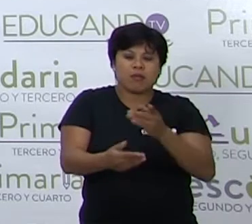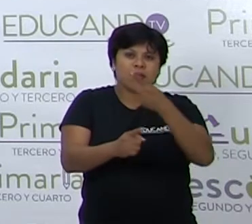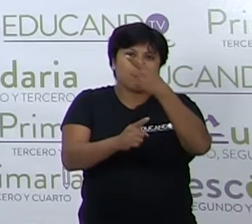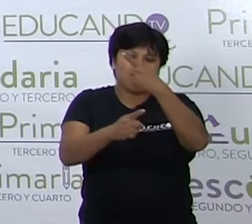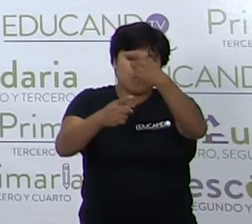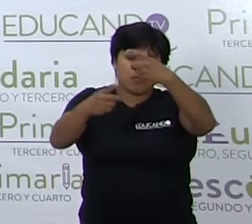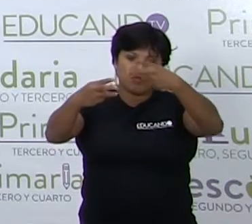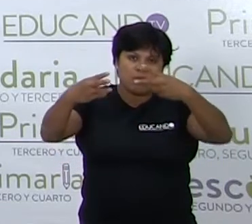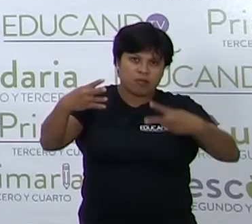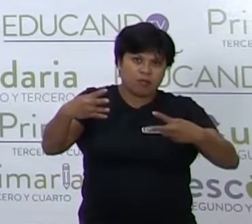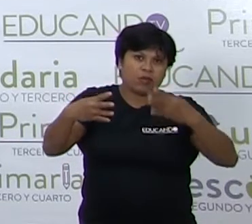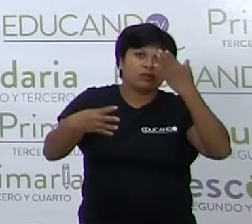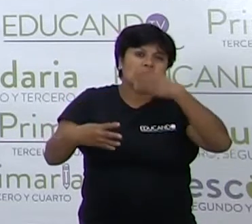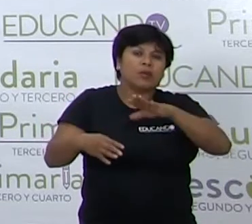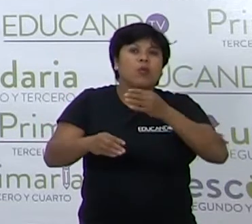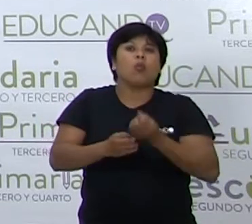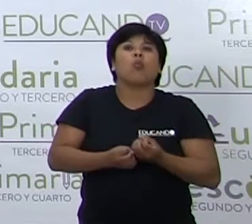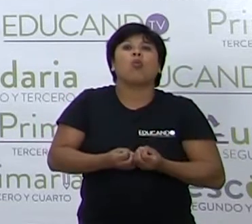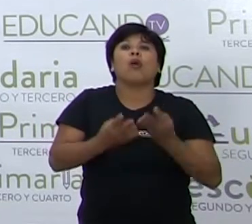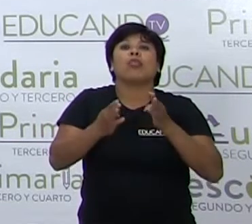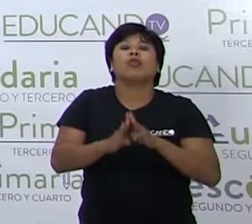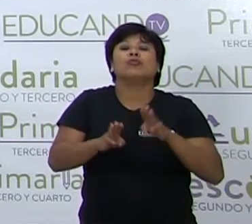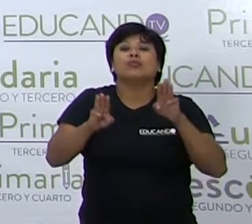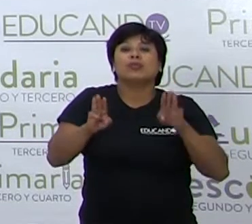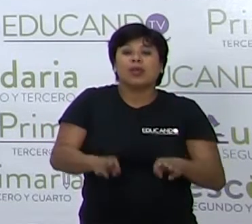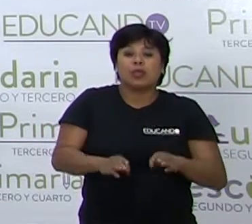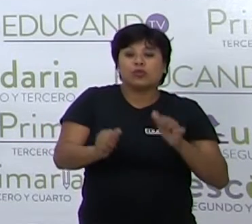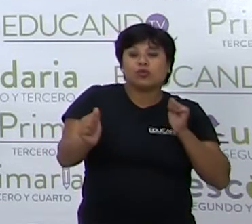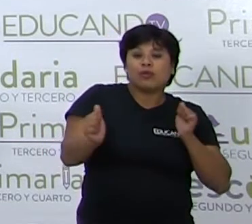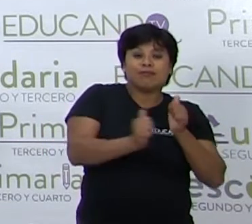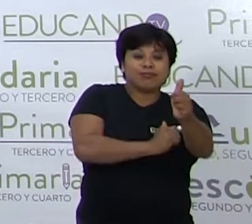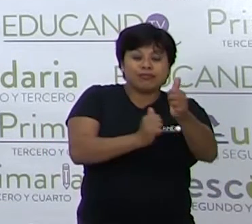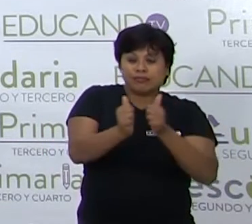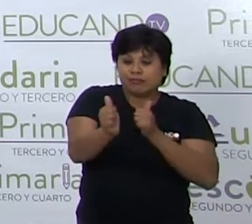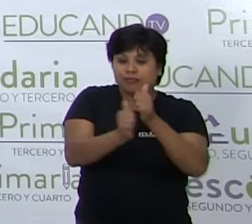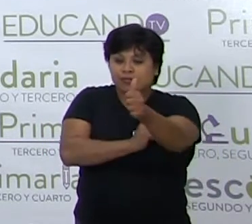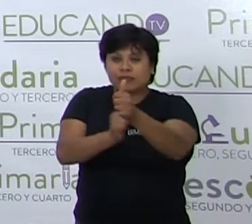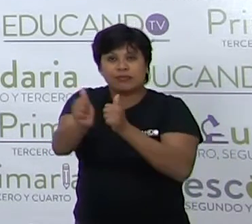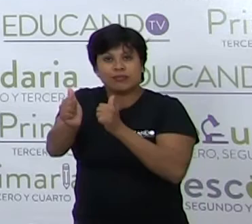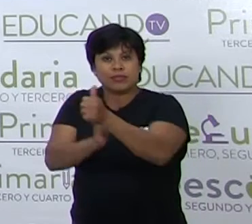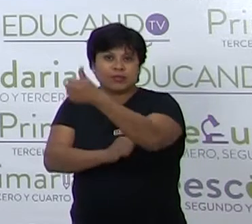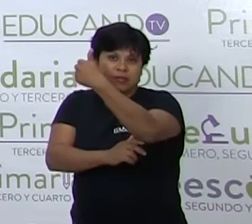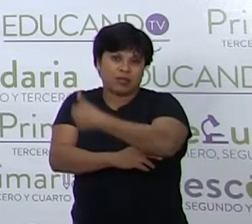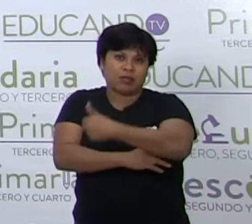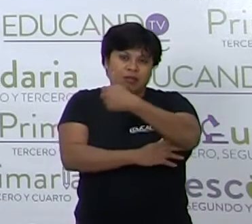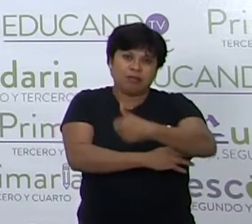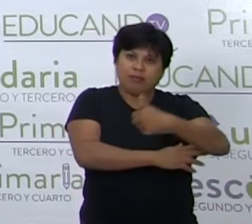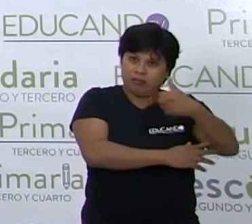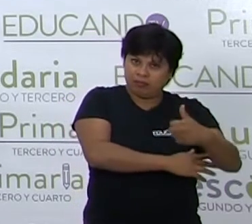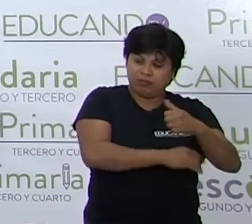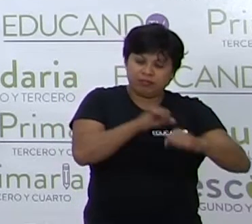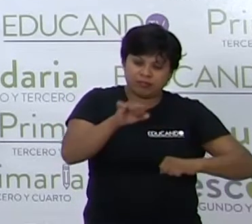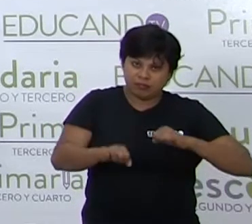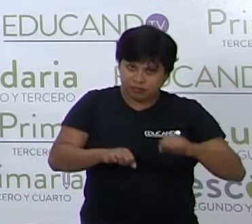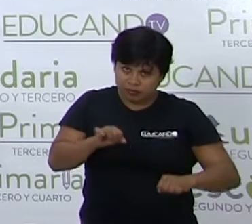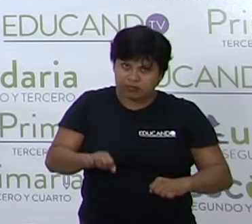saber cuántos metros recorrieron en bicicleta. Entonces